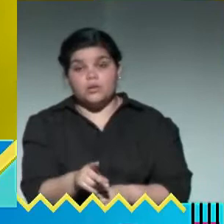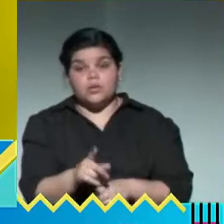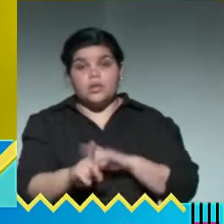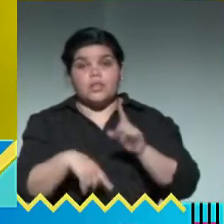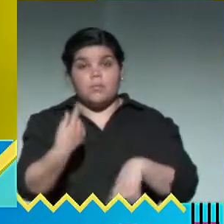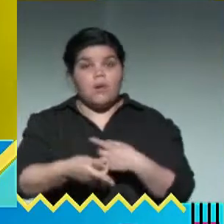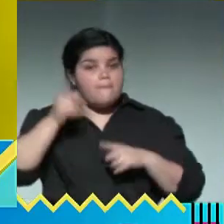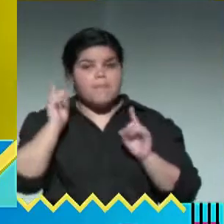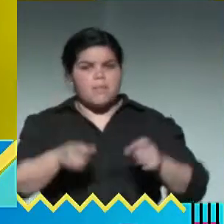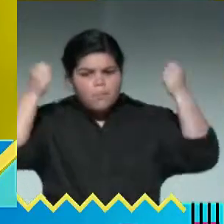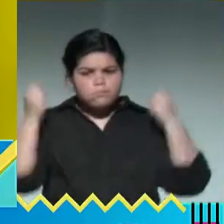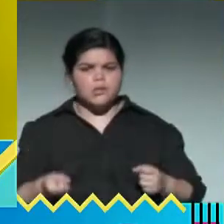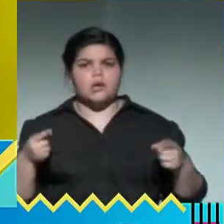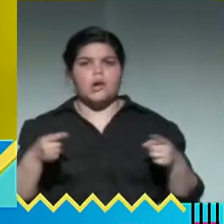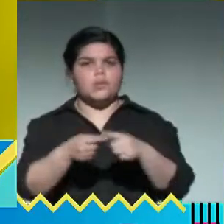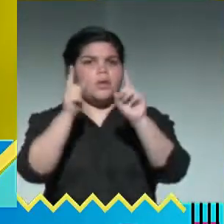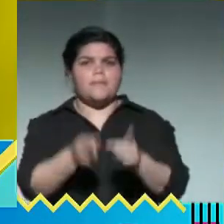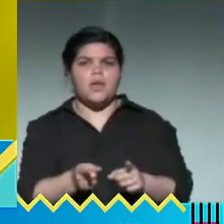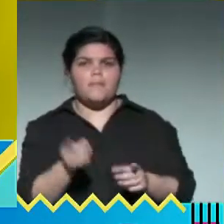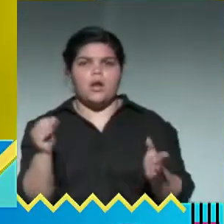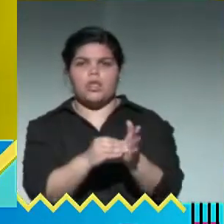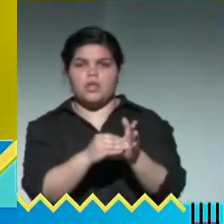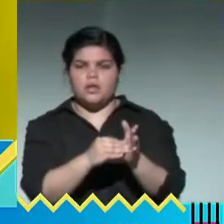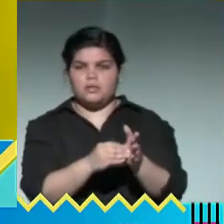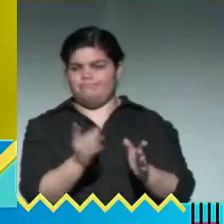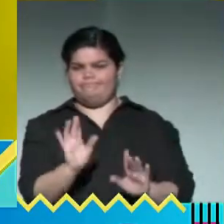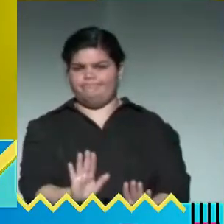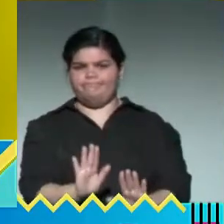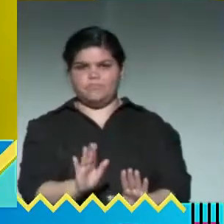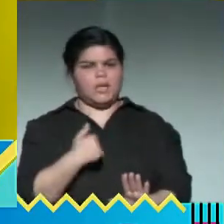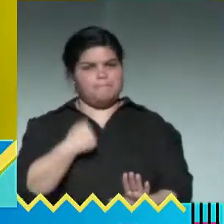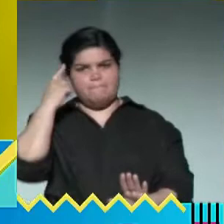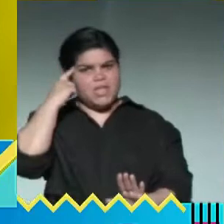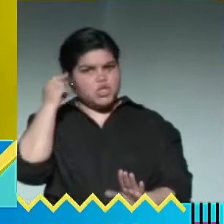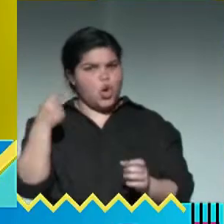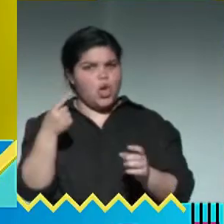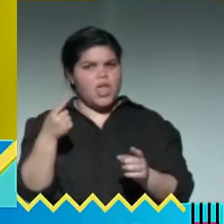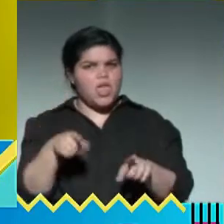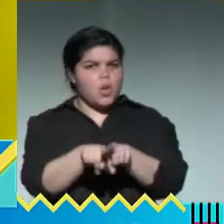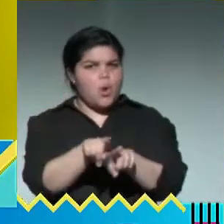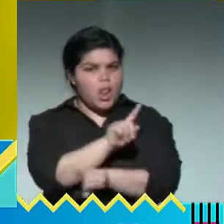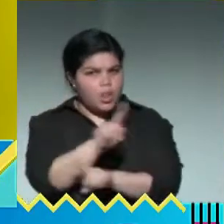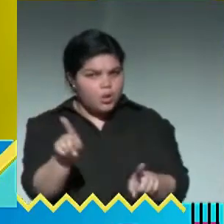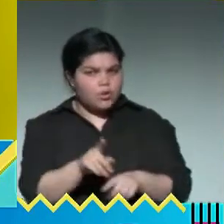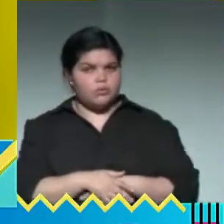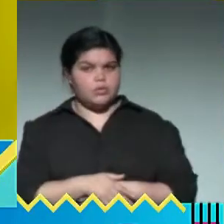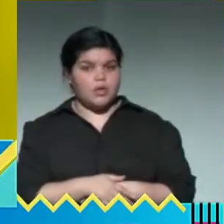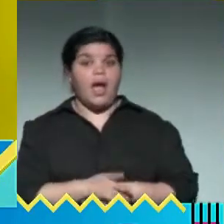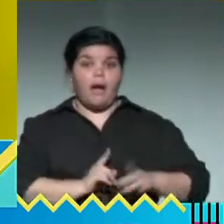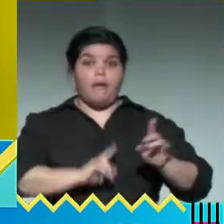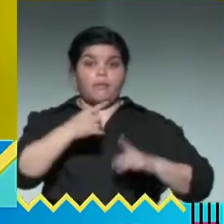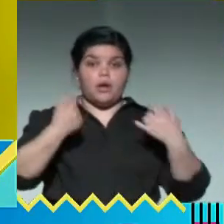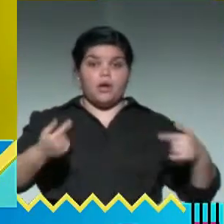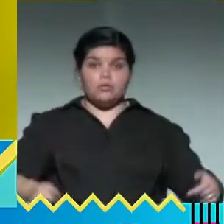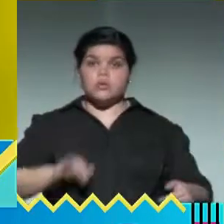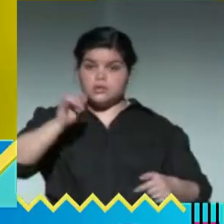digo, pensando en cuestiones técnicas, me parece que se plantearon cosas que se pensaron que iban a ser diferentes